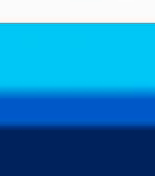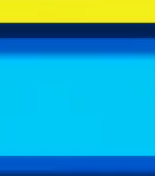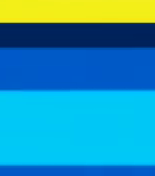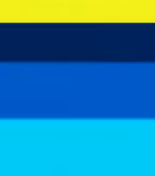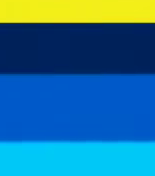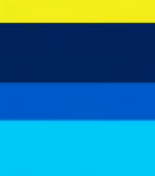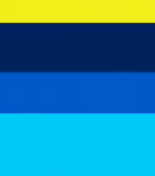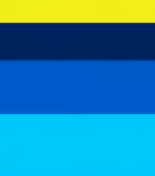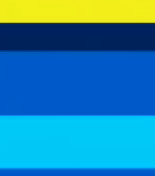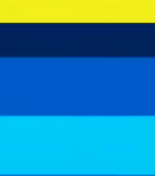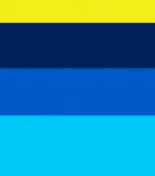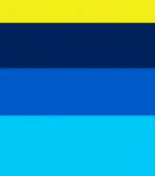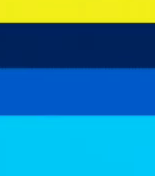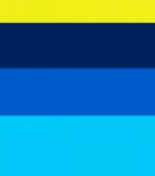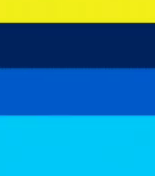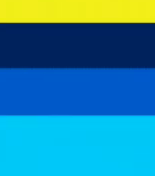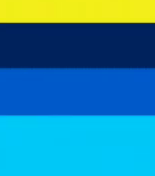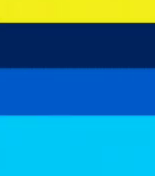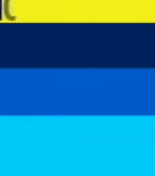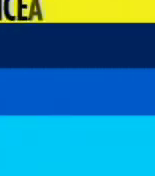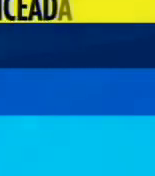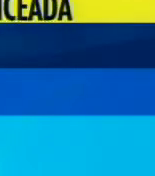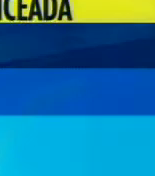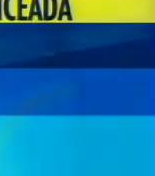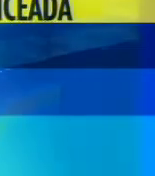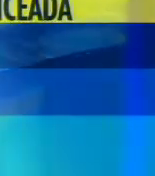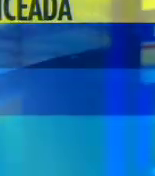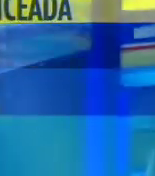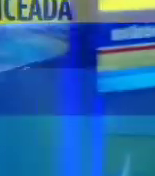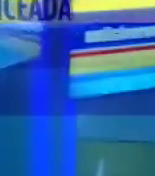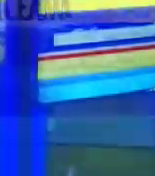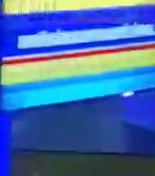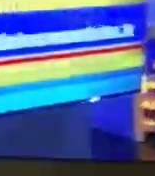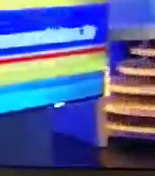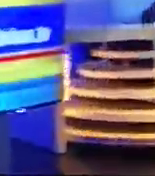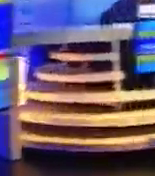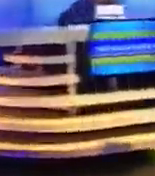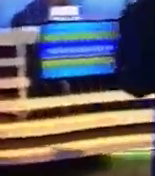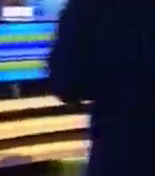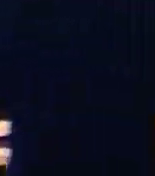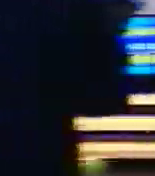Noticiero Venevisión, información justa y balanceada.